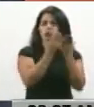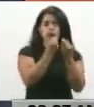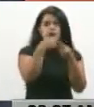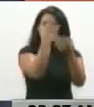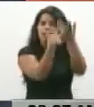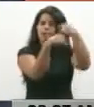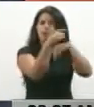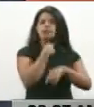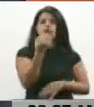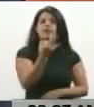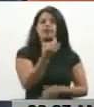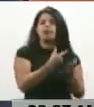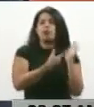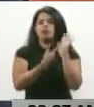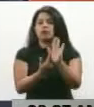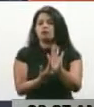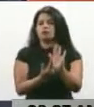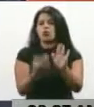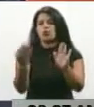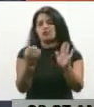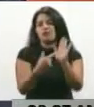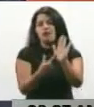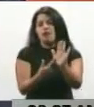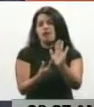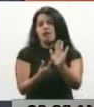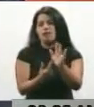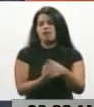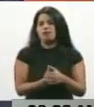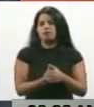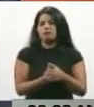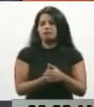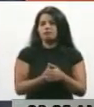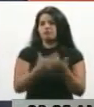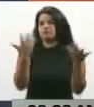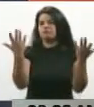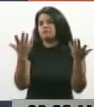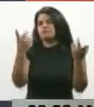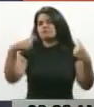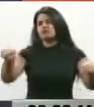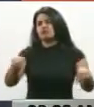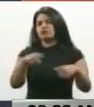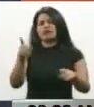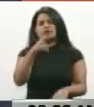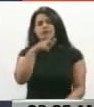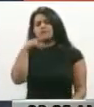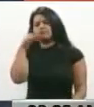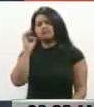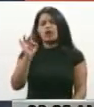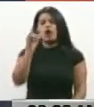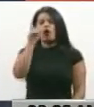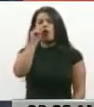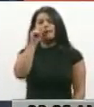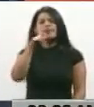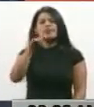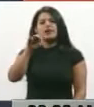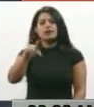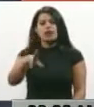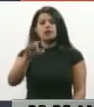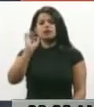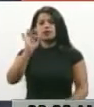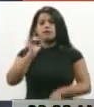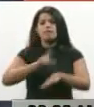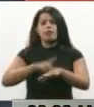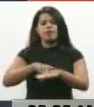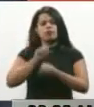y el que me han transmitido, el flamenco ortodoxo, y una música divina de Daniel Casares, momentos duros